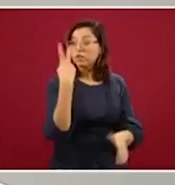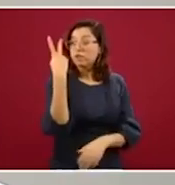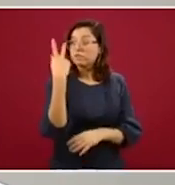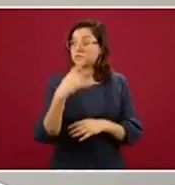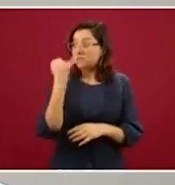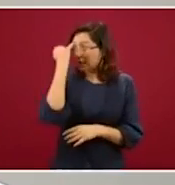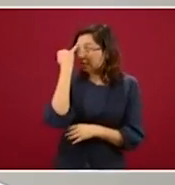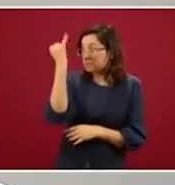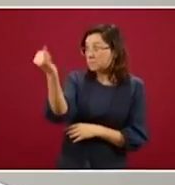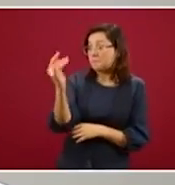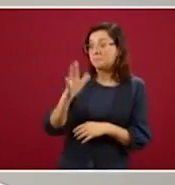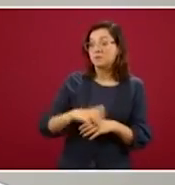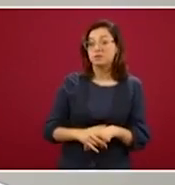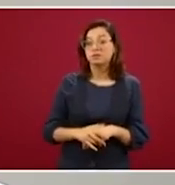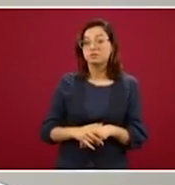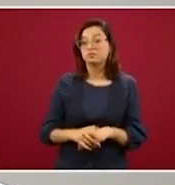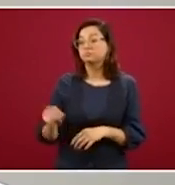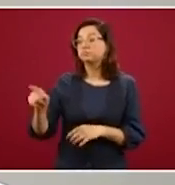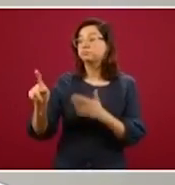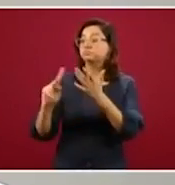Ya esos programas,